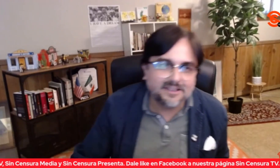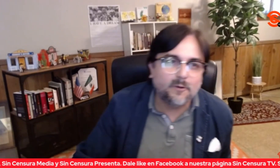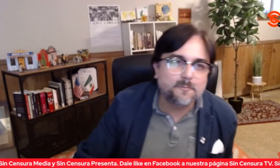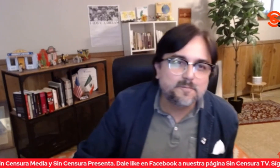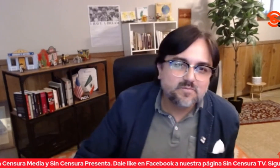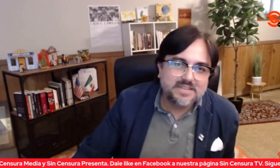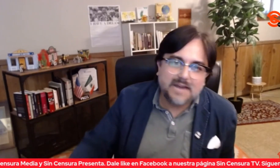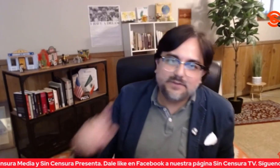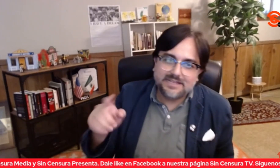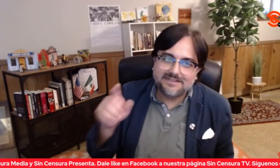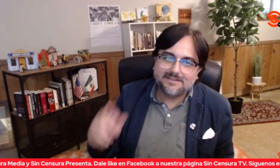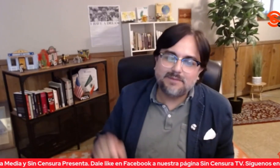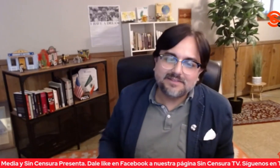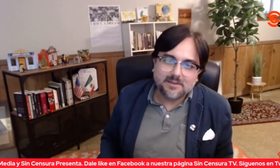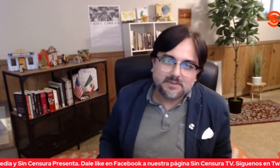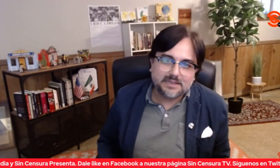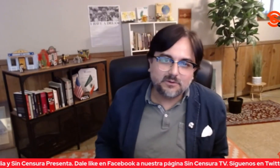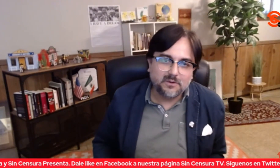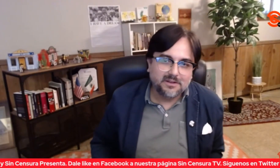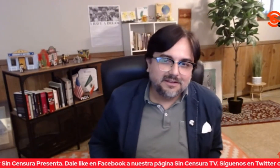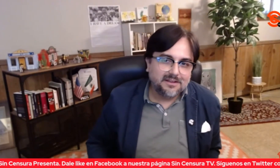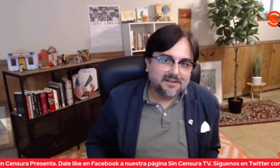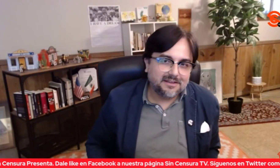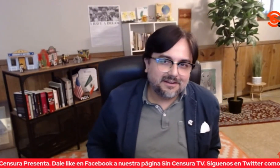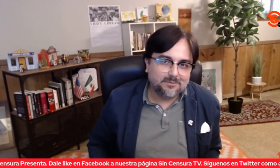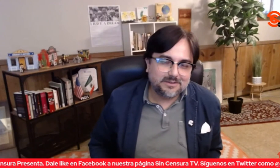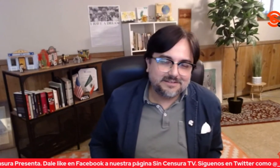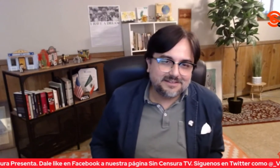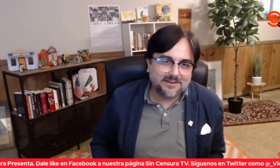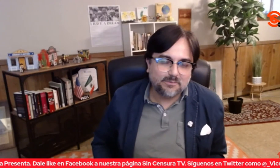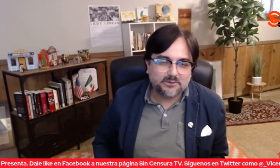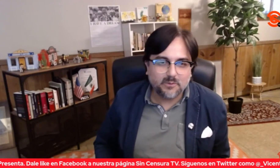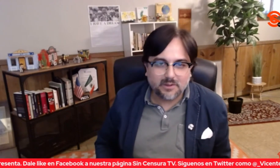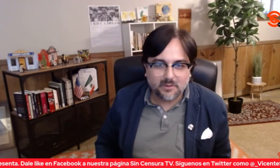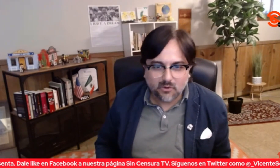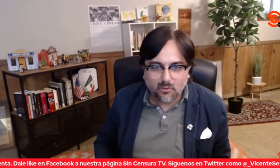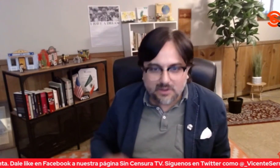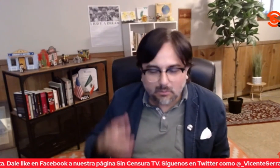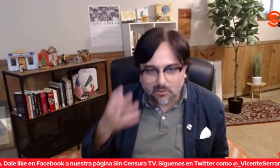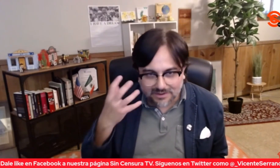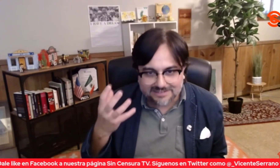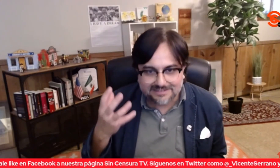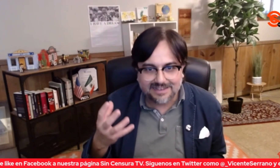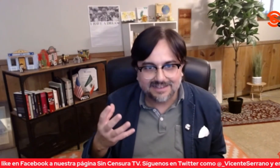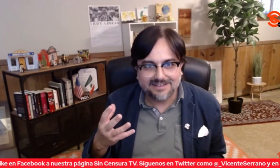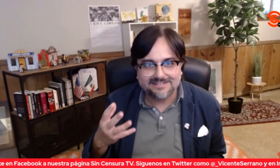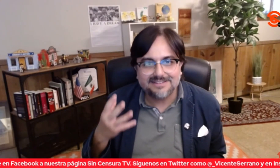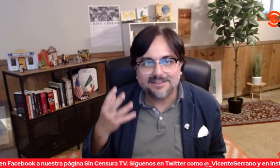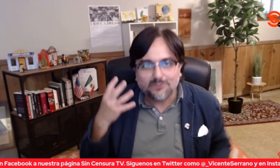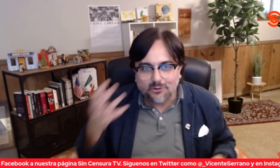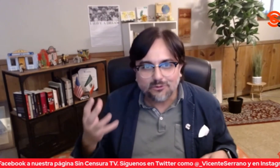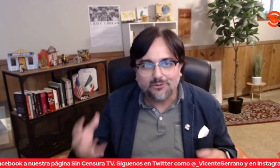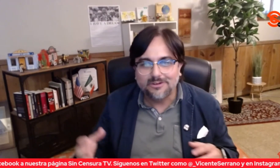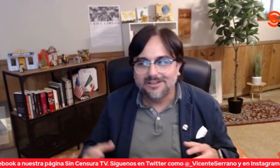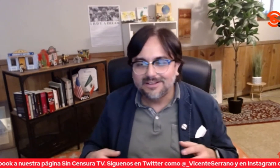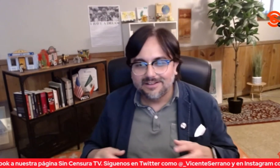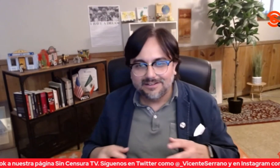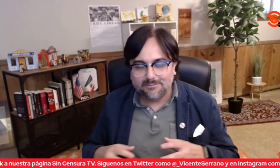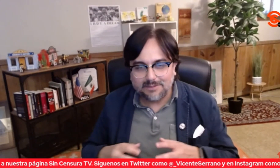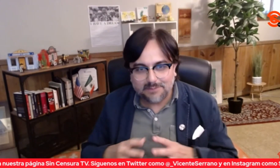Y fíjense, ¿no? Ya al final de este planteamiento, el presidente López Obrador, yo lo vi como con esa intención,